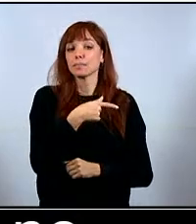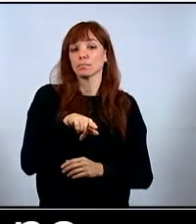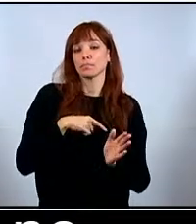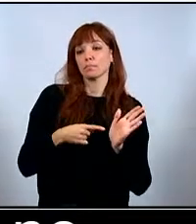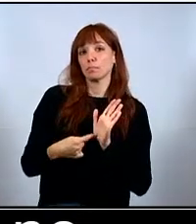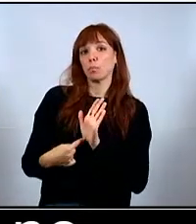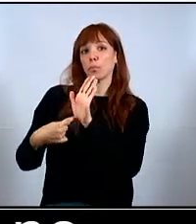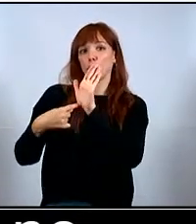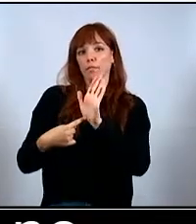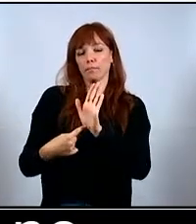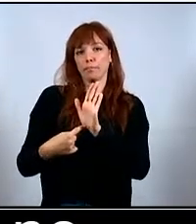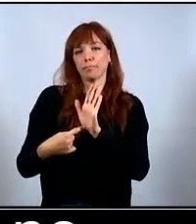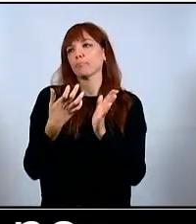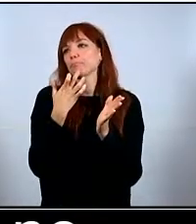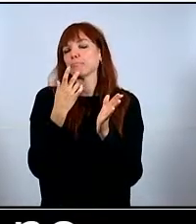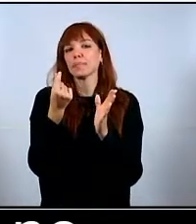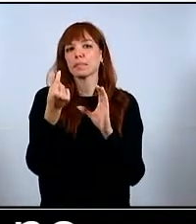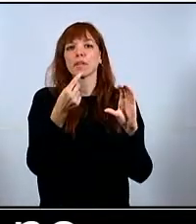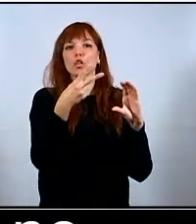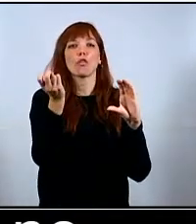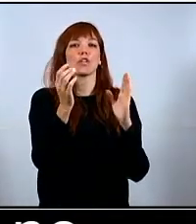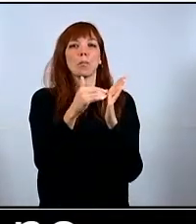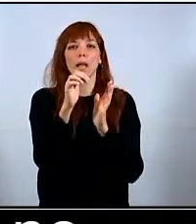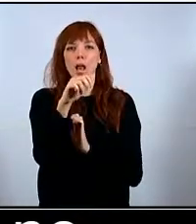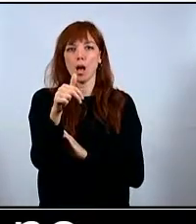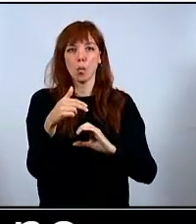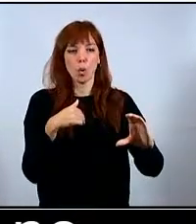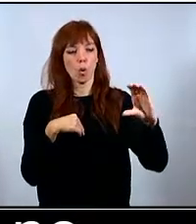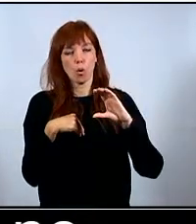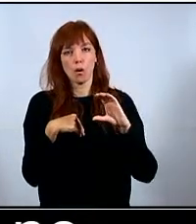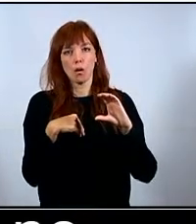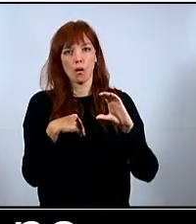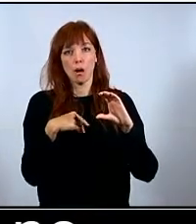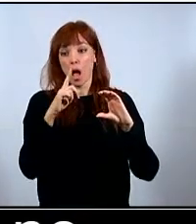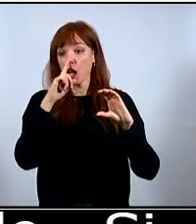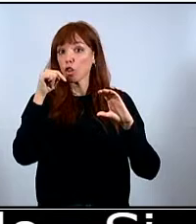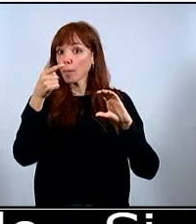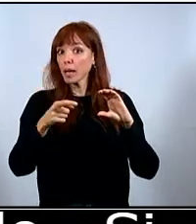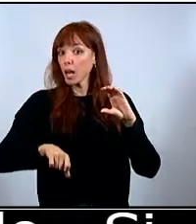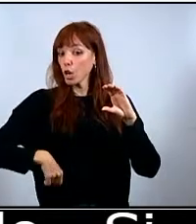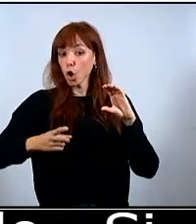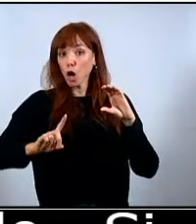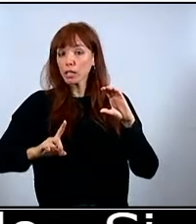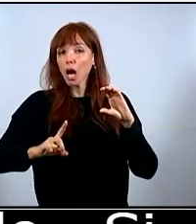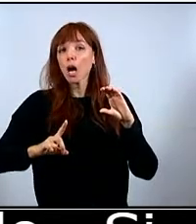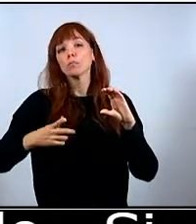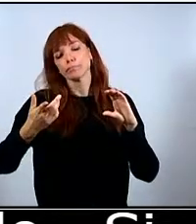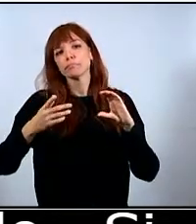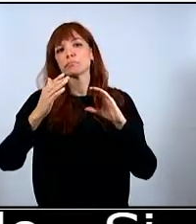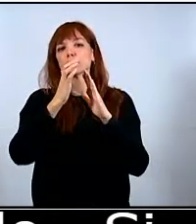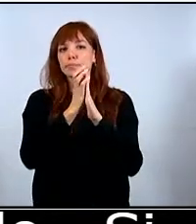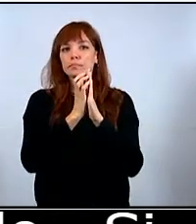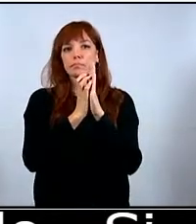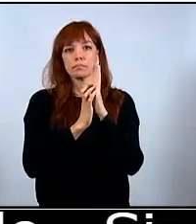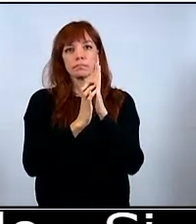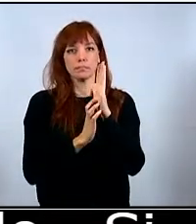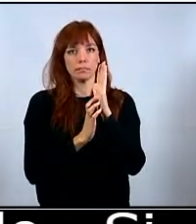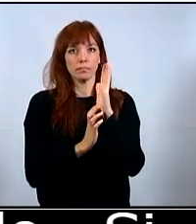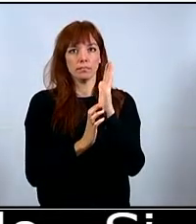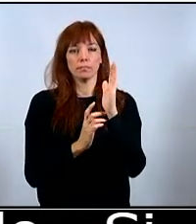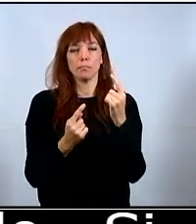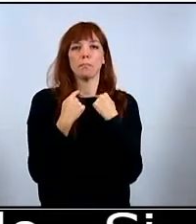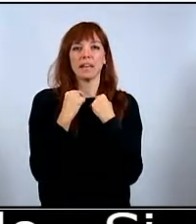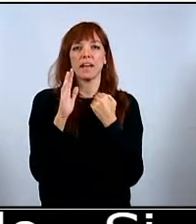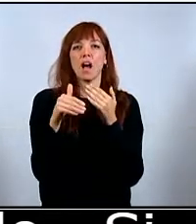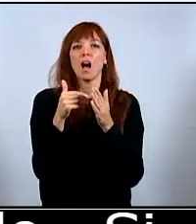os vamos a dar una cifra, 200.000 euros, si os gastáis 180, al año que viene os voy a dar 180. Y hemos ido perdiendo hasta llegar a esos